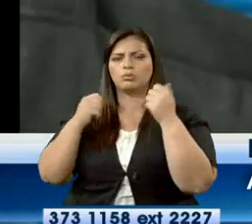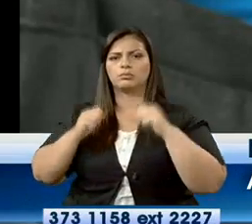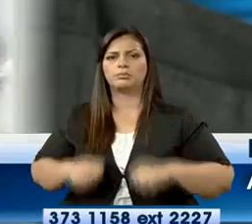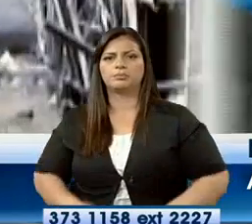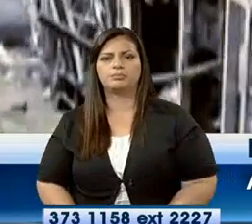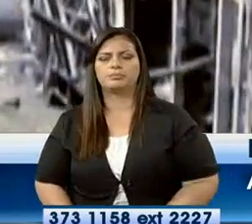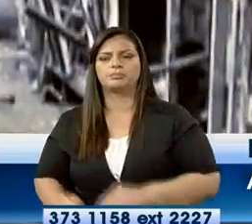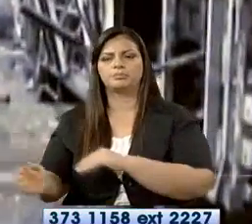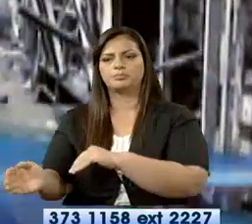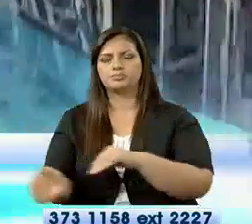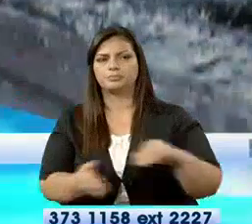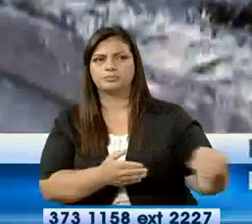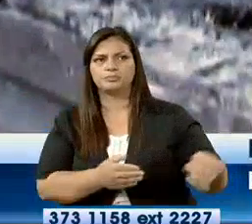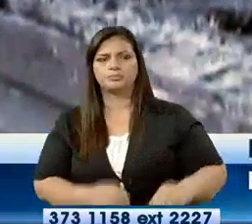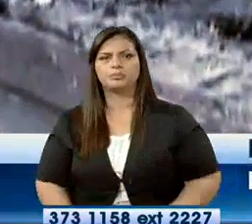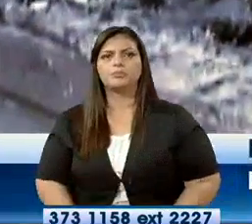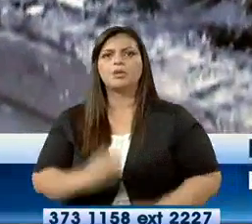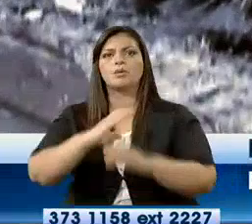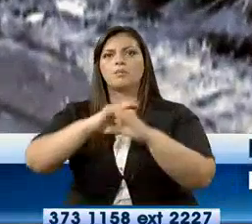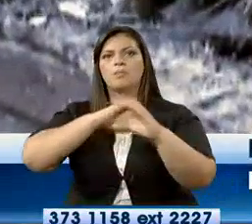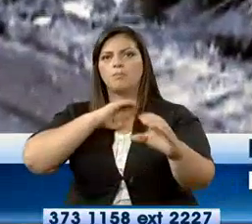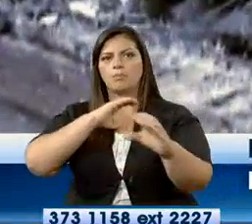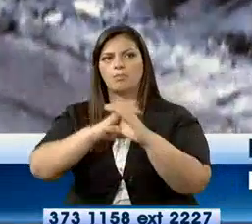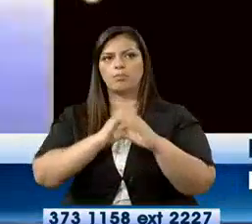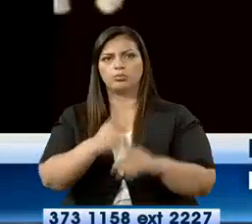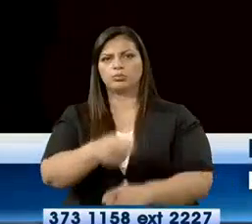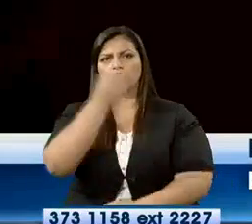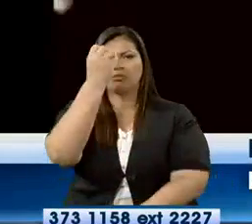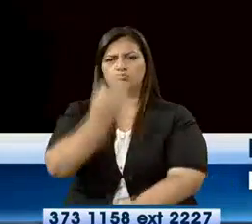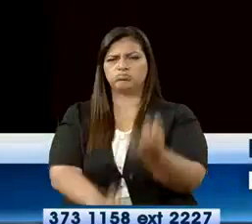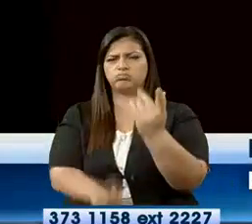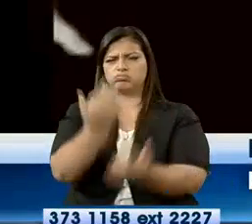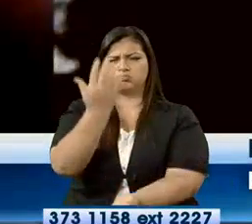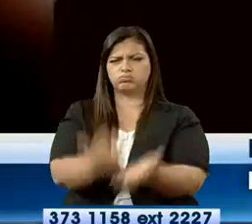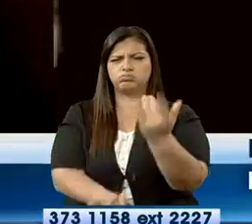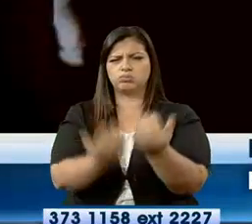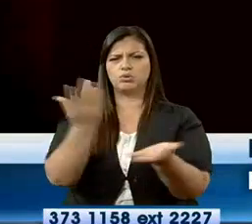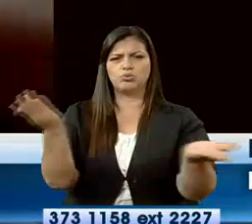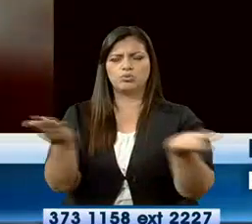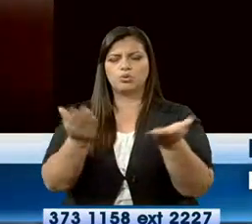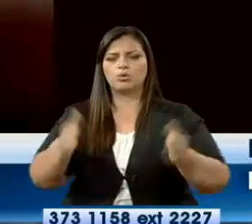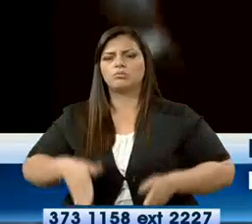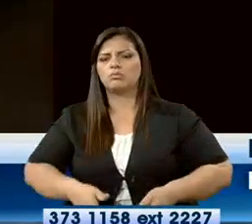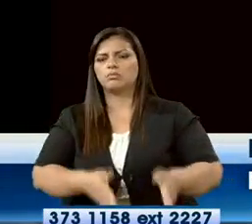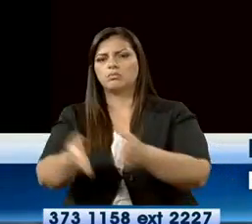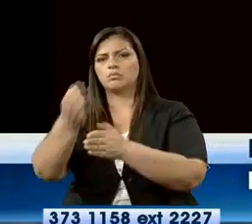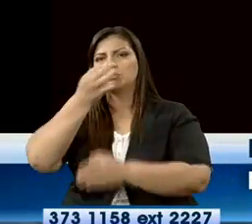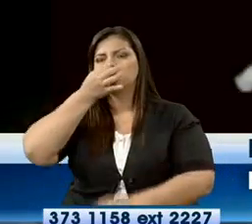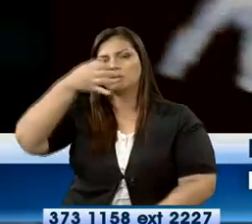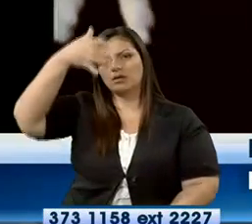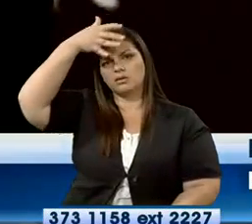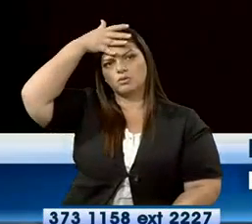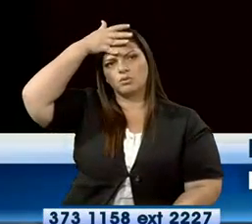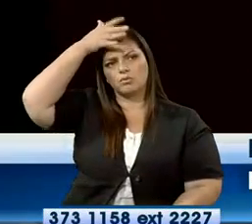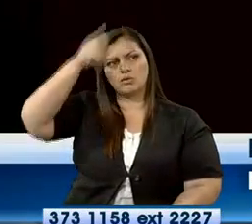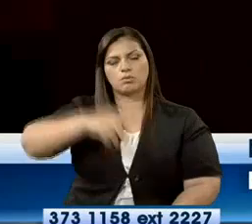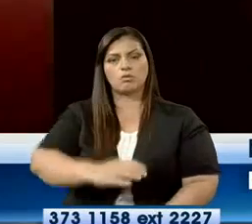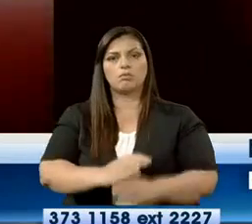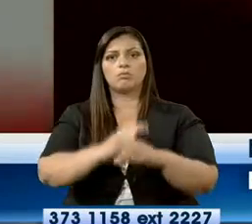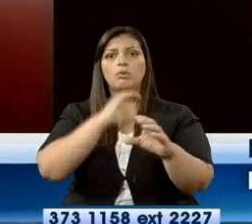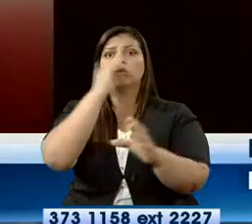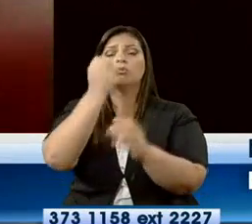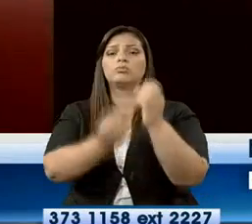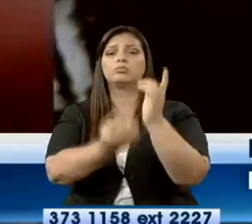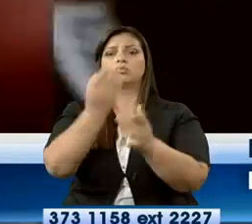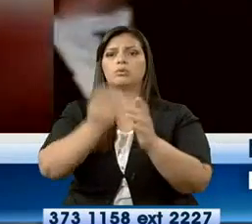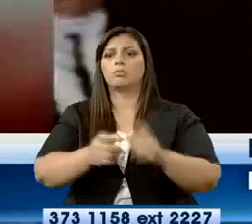Un bus de transportación interprovincial se incendió por la vía Aloac Santo Domingo. Afortunadamente,